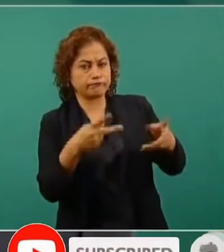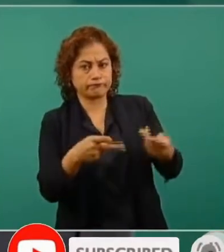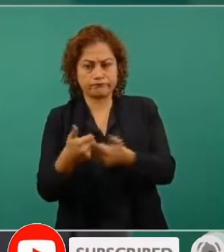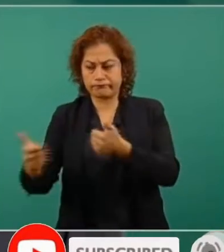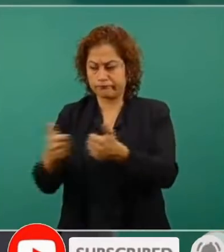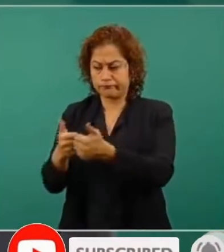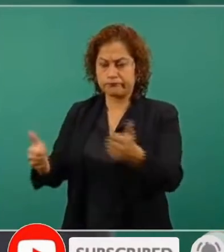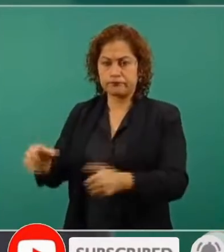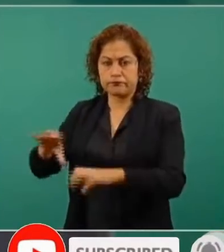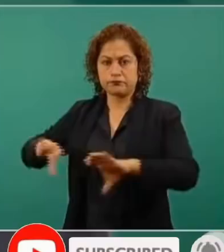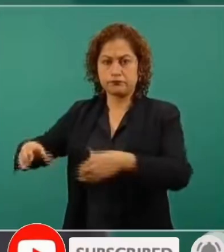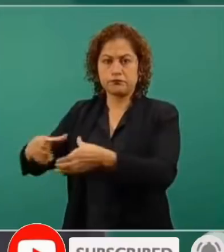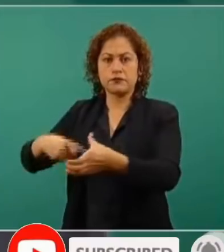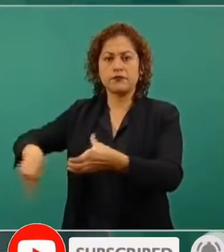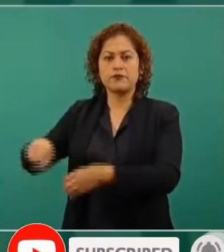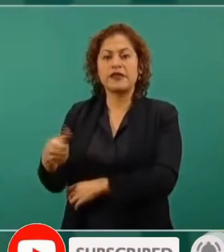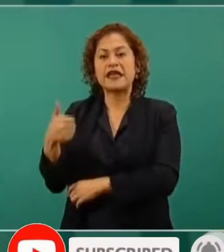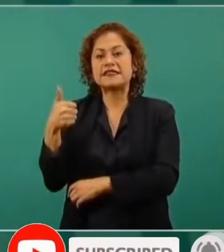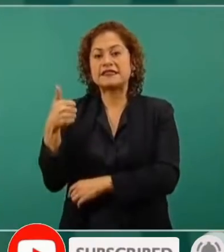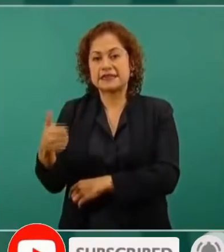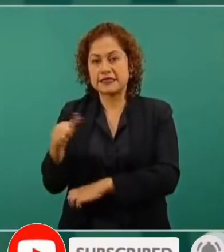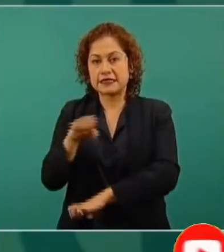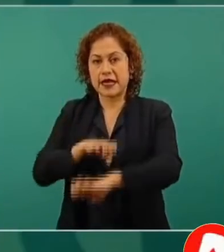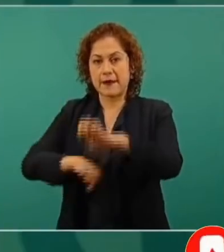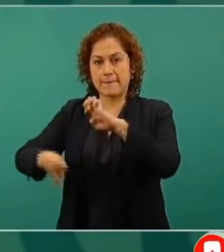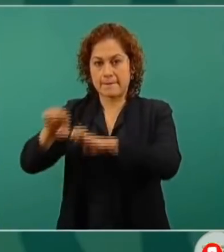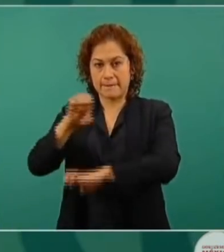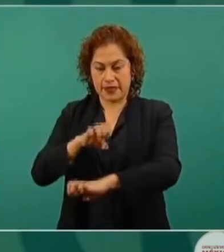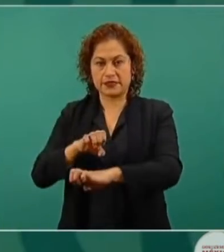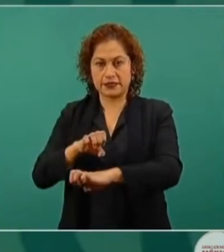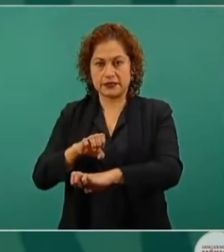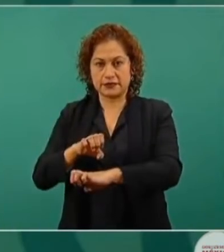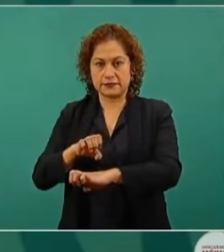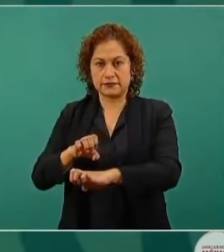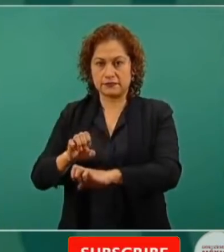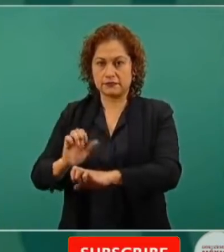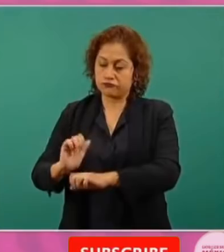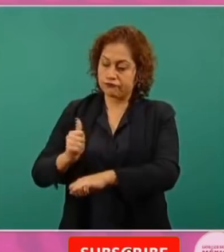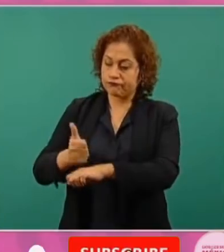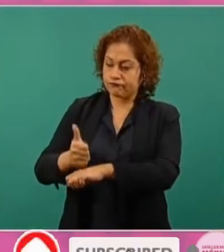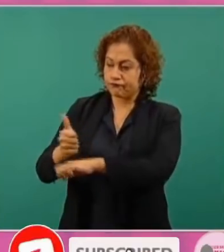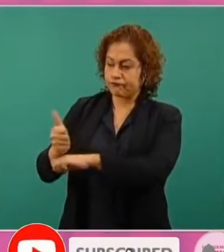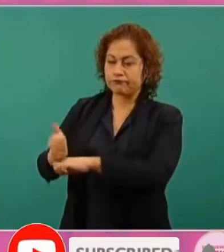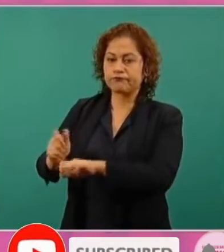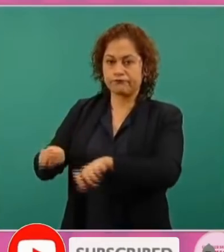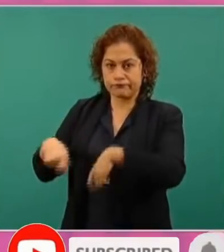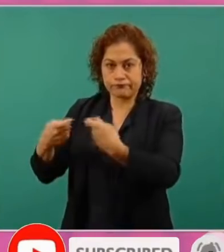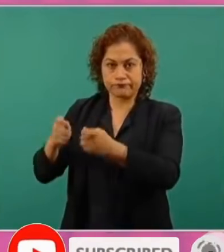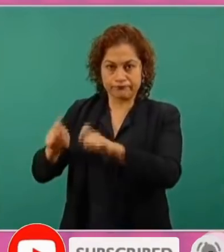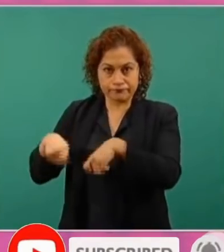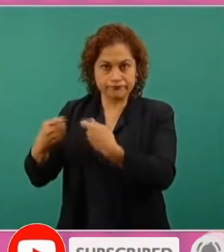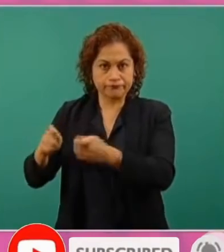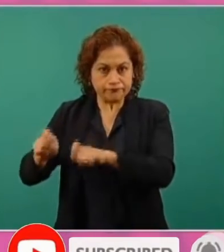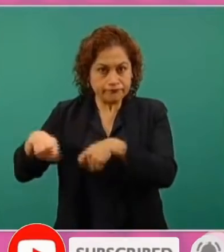dividió en 6 empresas productivas del Estado y les dio autonomía. Cada una de estas 6